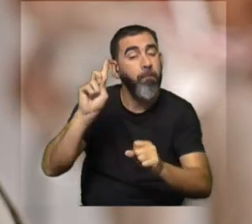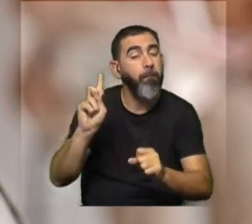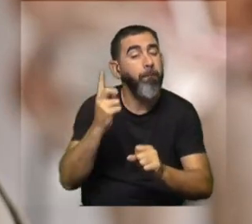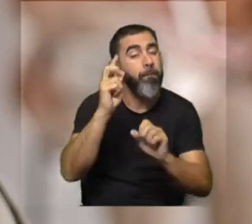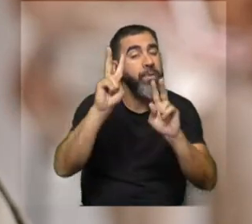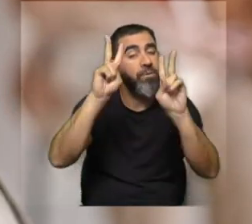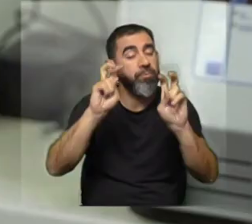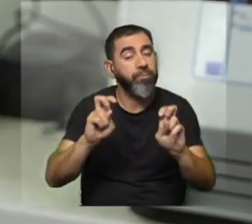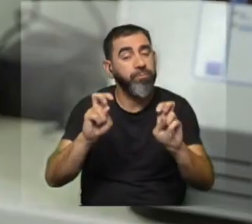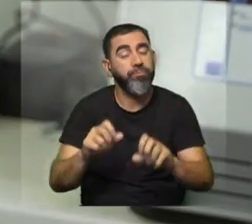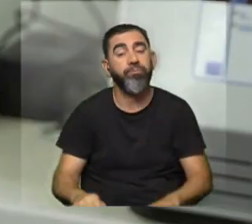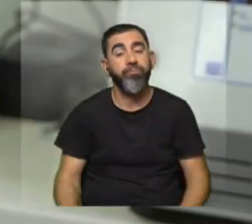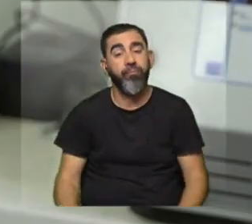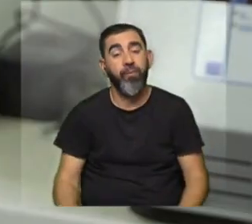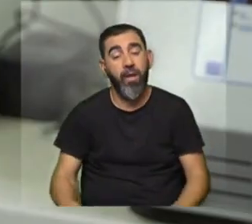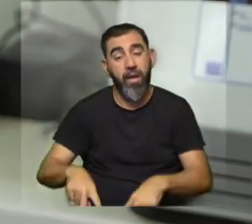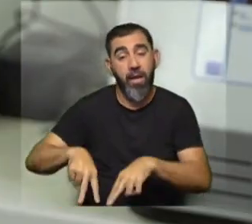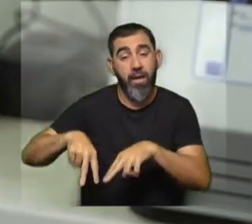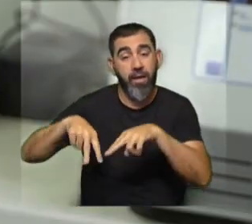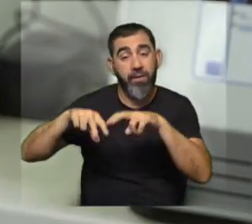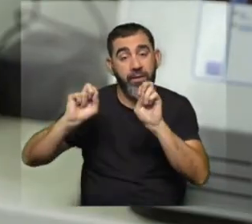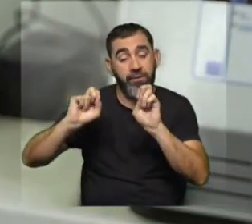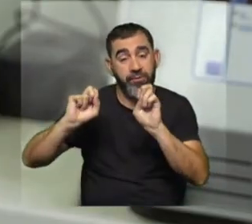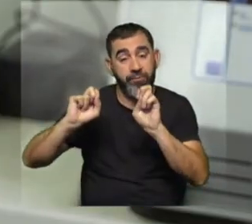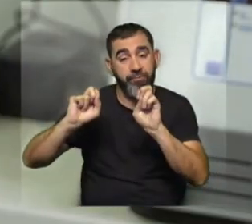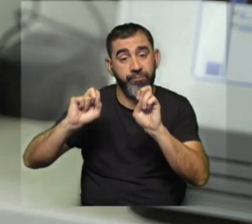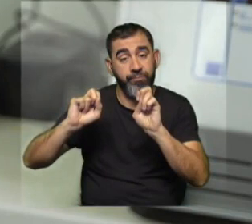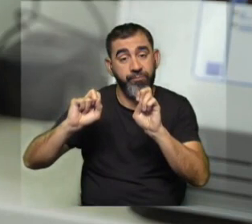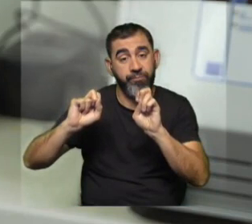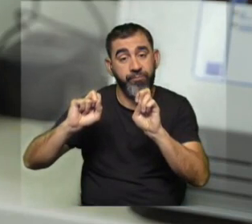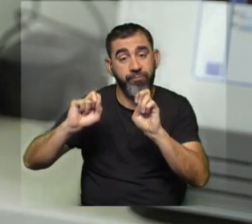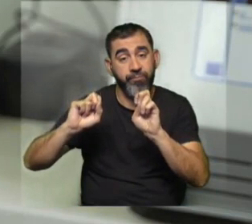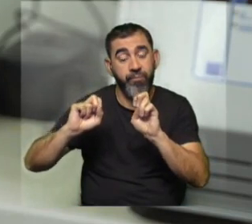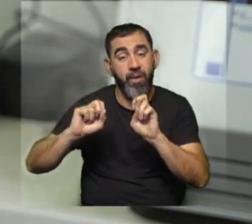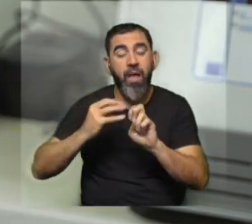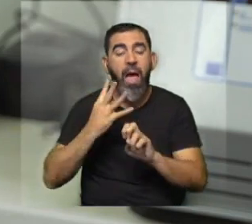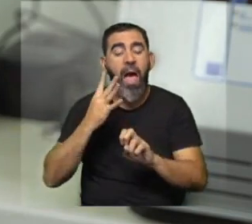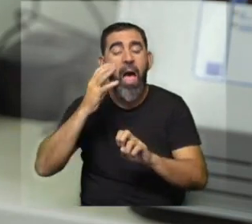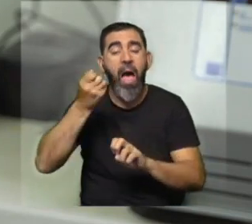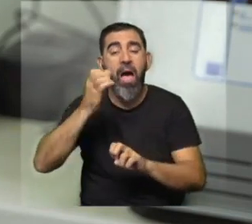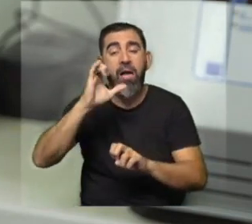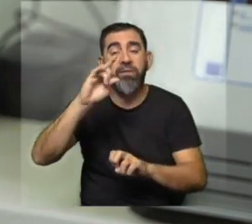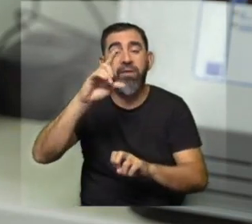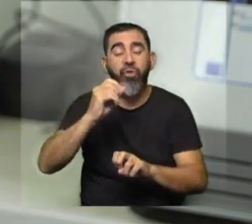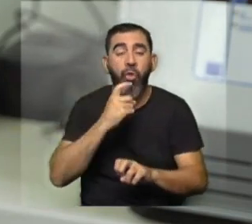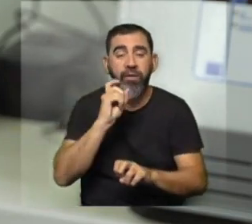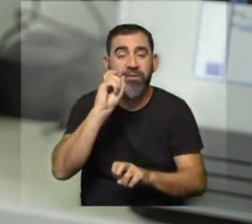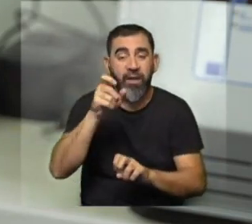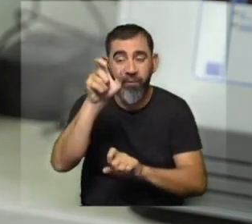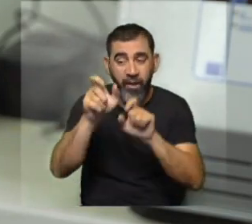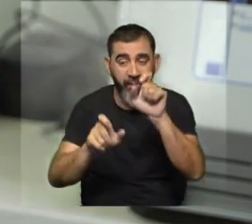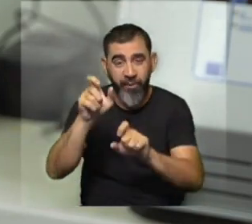principalmente en el análisis de la condición de acidez de la saliva de los pacientes que nos